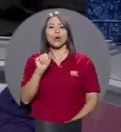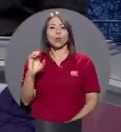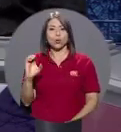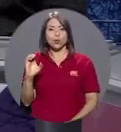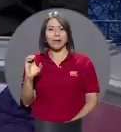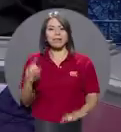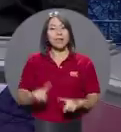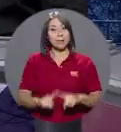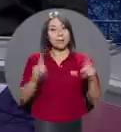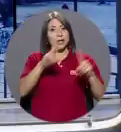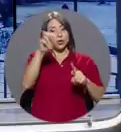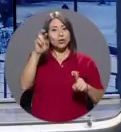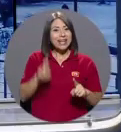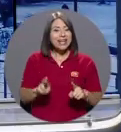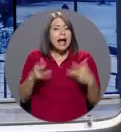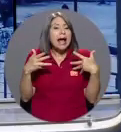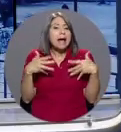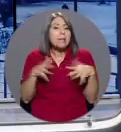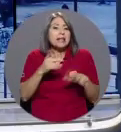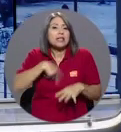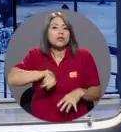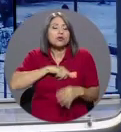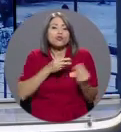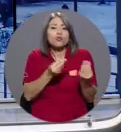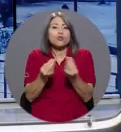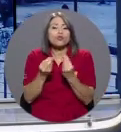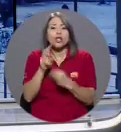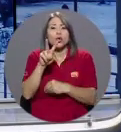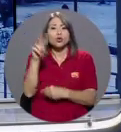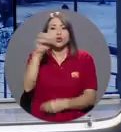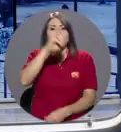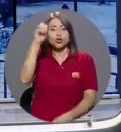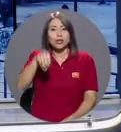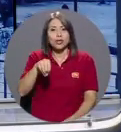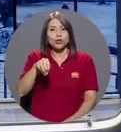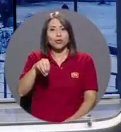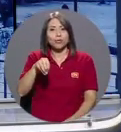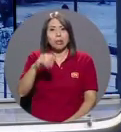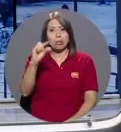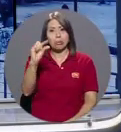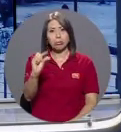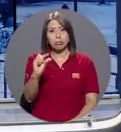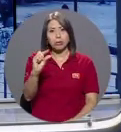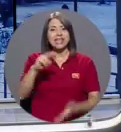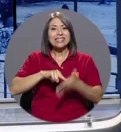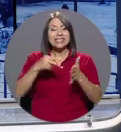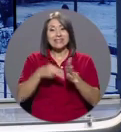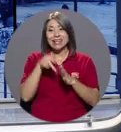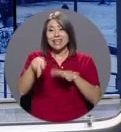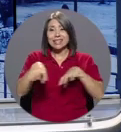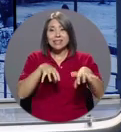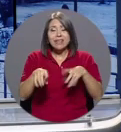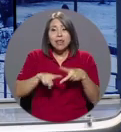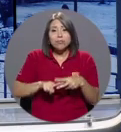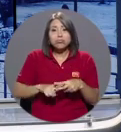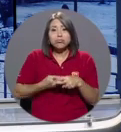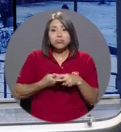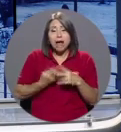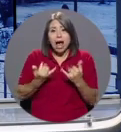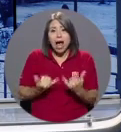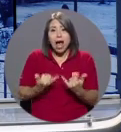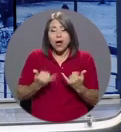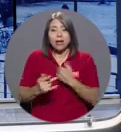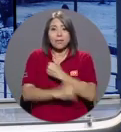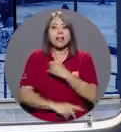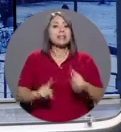acuicultura. Sin embargo, en Costa Rica apenas estamos produciendo apenas el 2%, lo cual nos indica que esta actividad apenas está